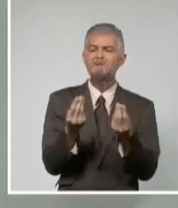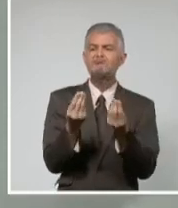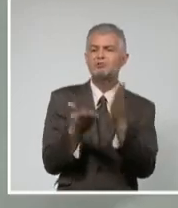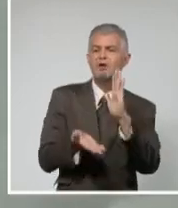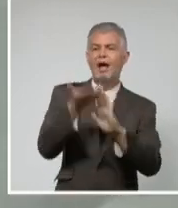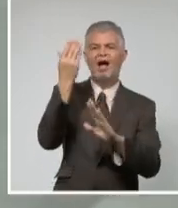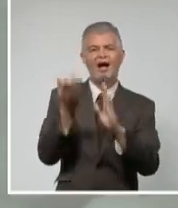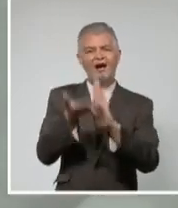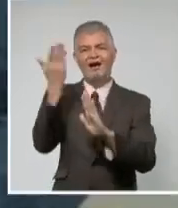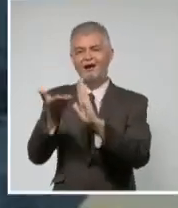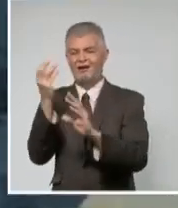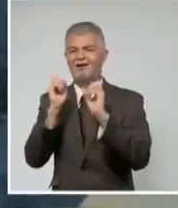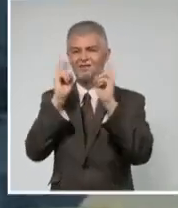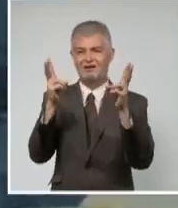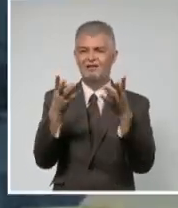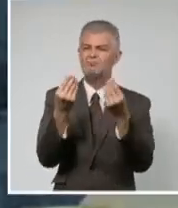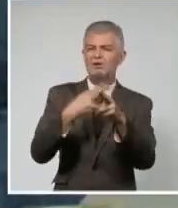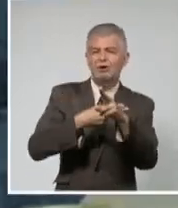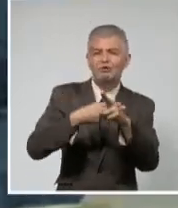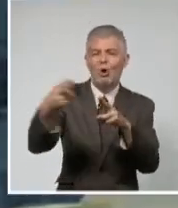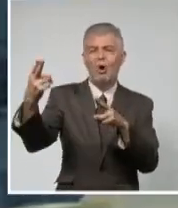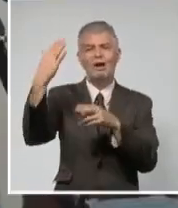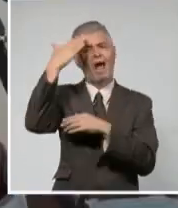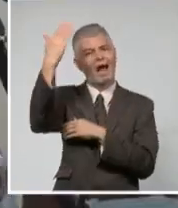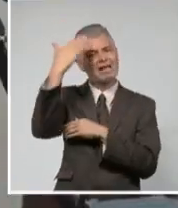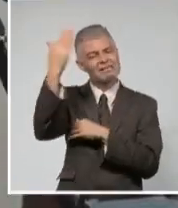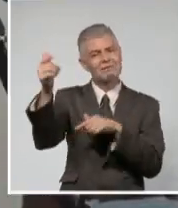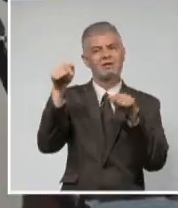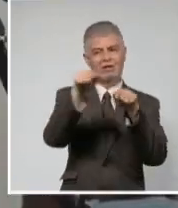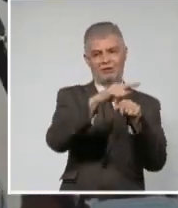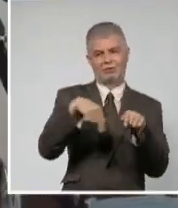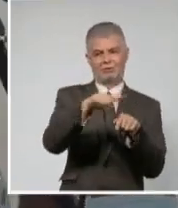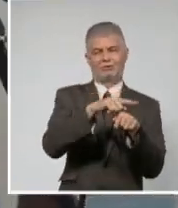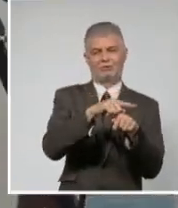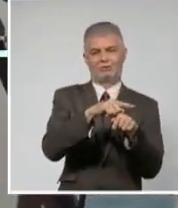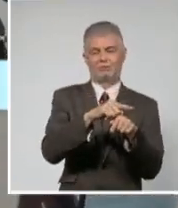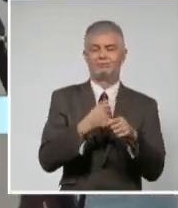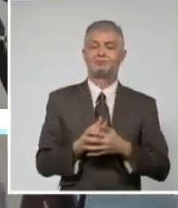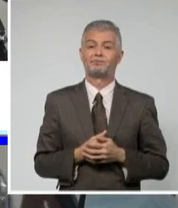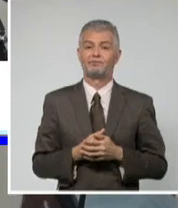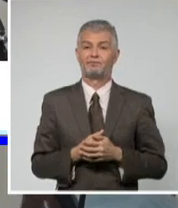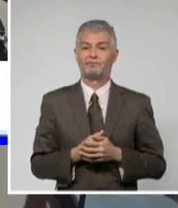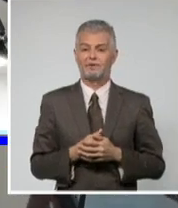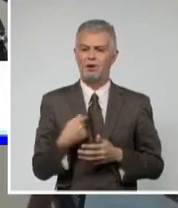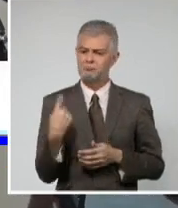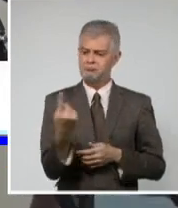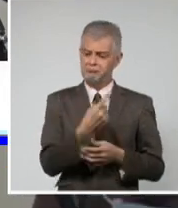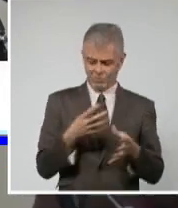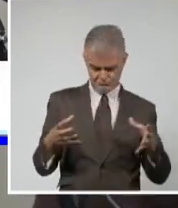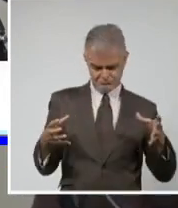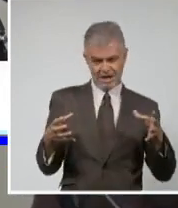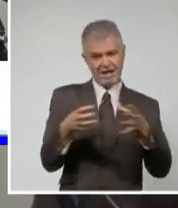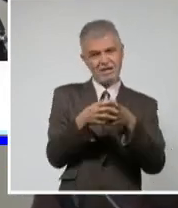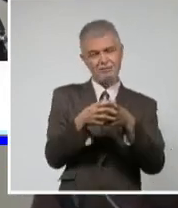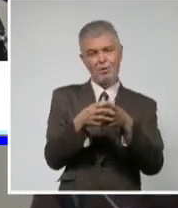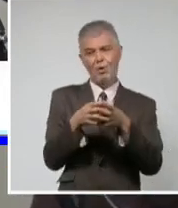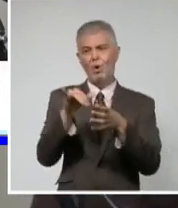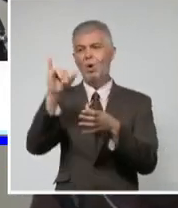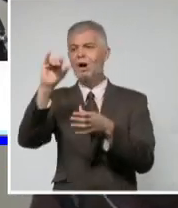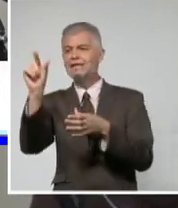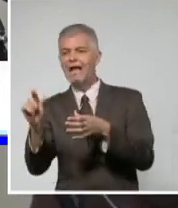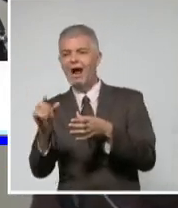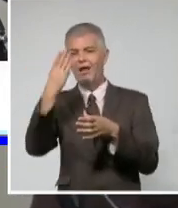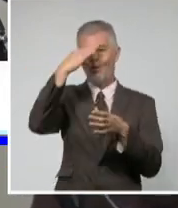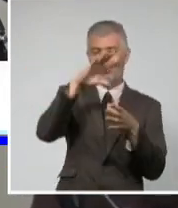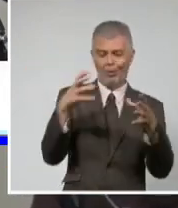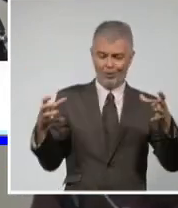con muchas historias de agradecimiento por contar. Y se hizo un equipo italo-cubano bastante fuerte, a